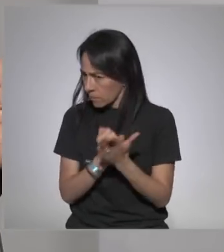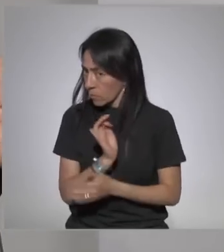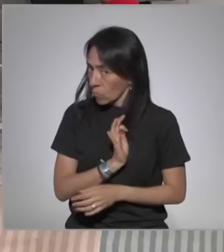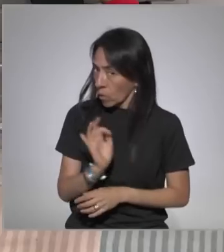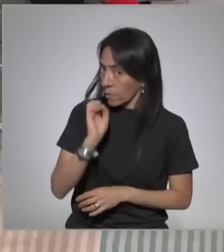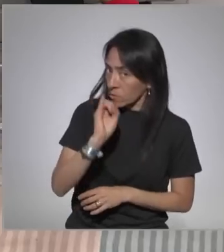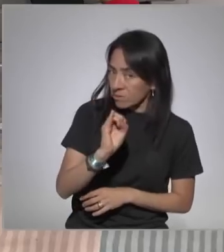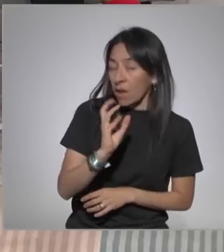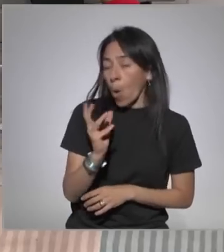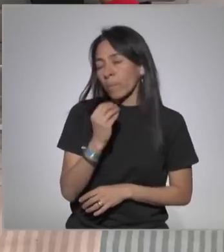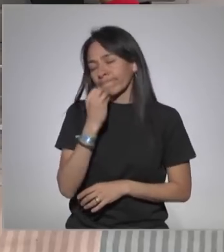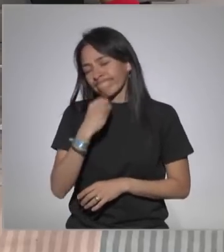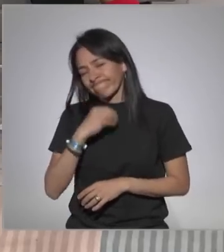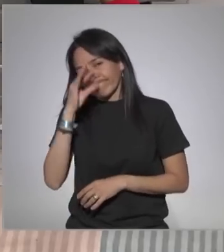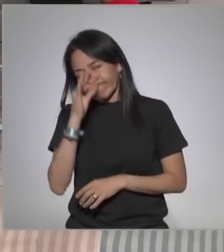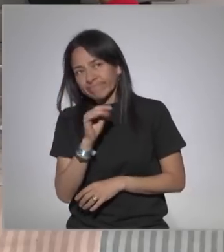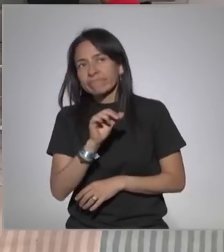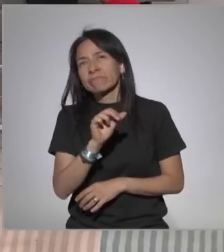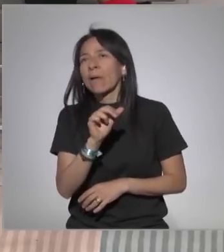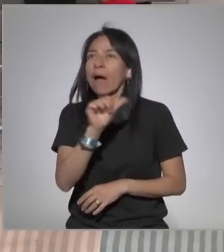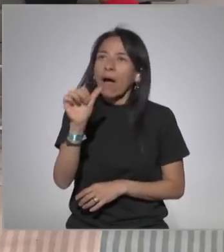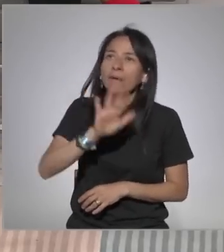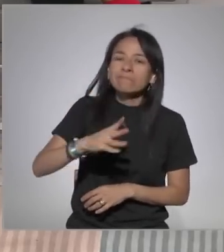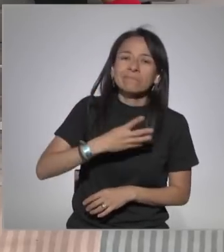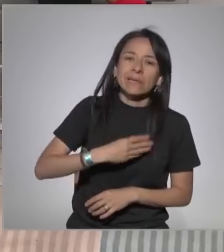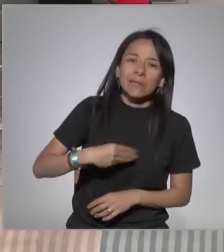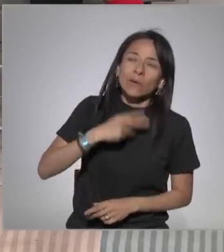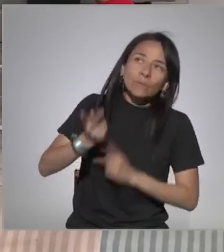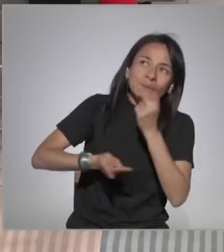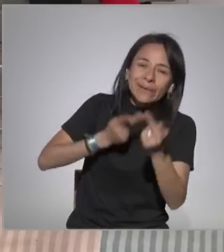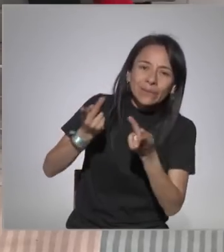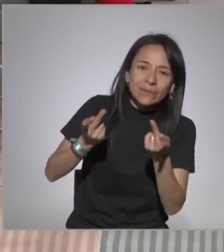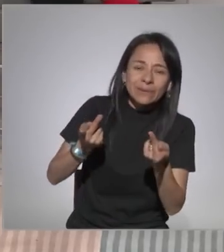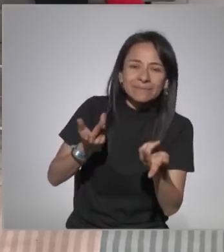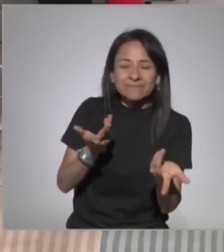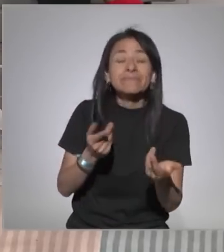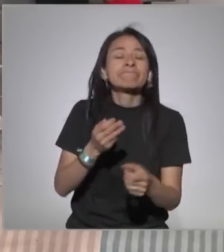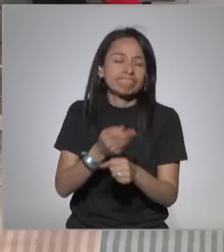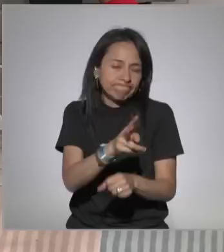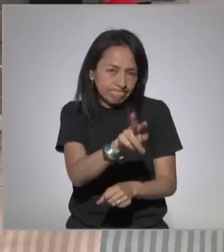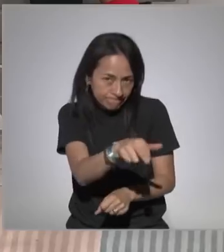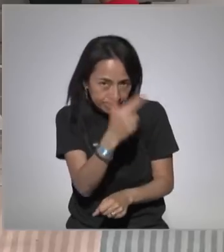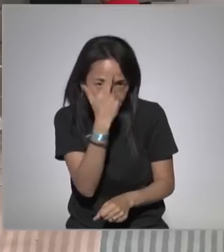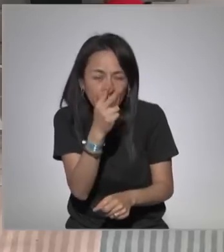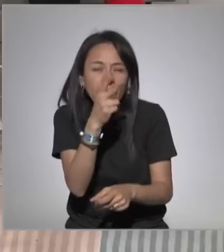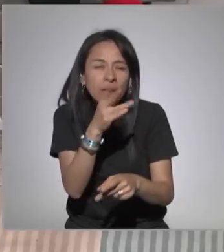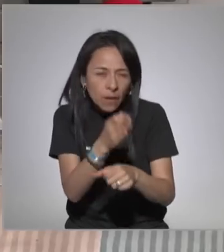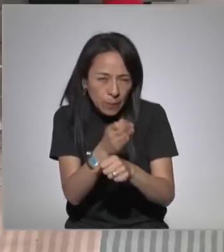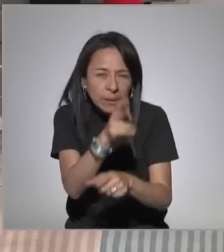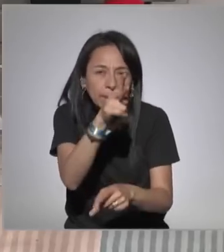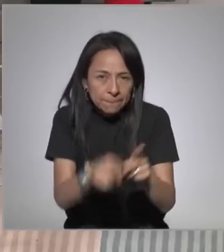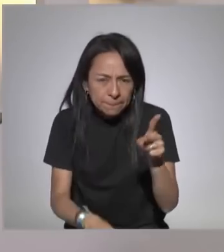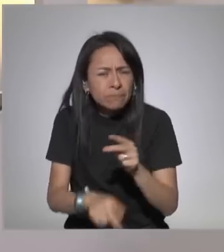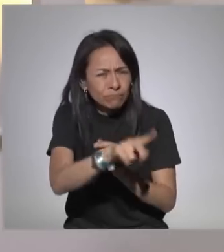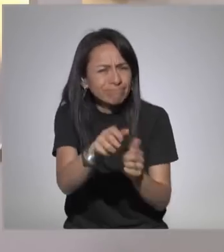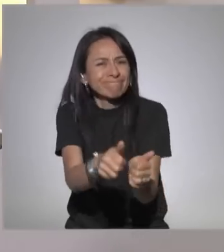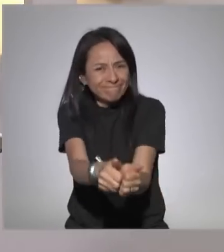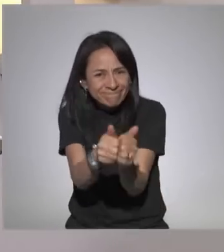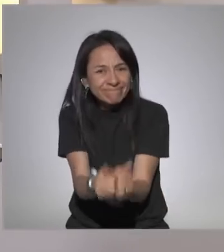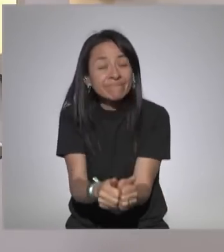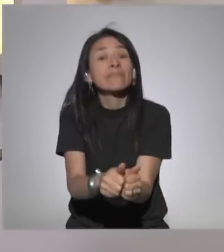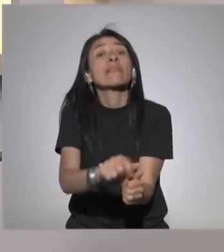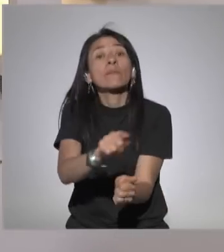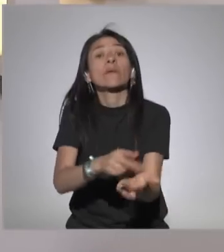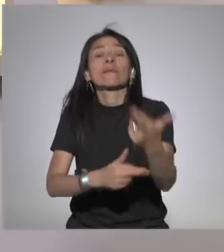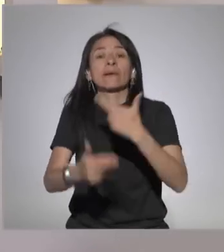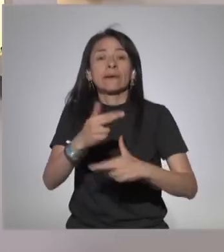se las tengo que consultar a los hijos. Así es. Vamos a ir a una pausa, pero quédense con nosotros porque regresando, justamente vamos a ver el